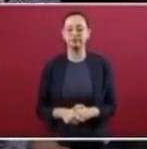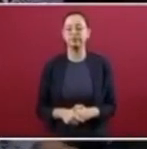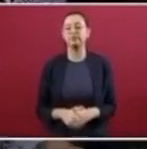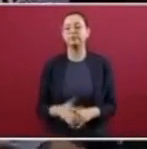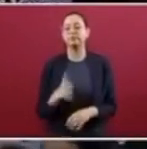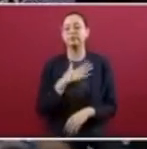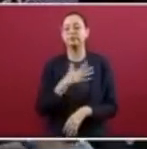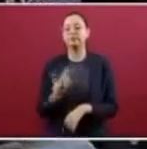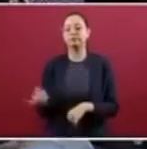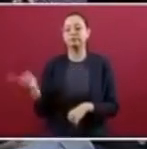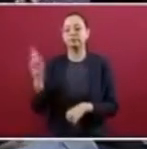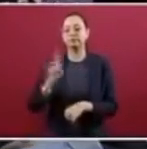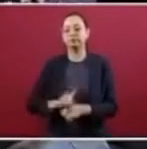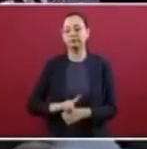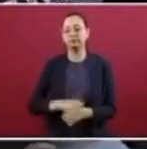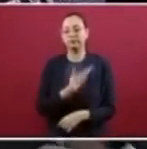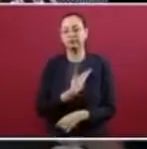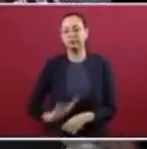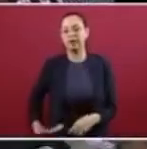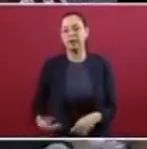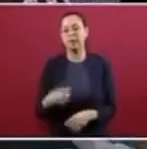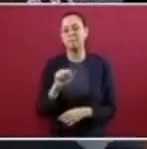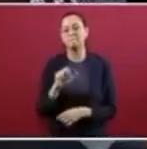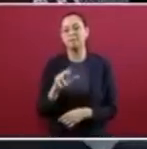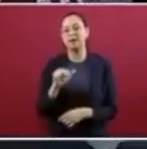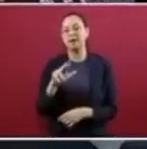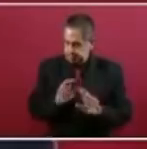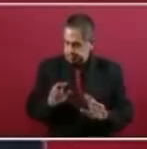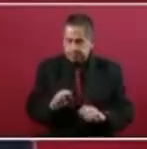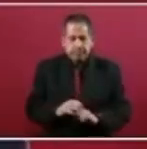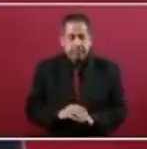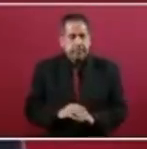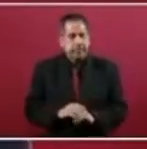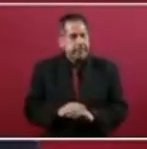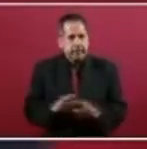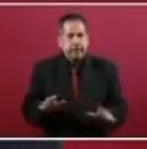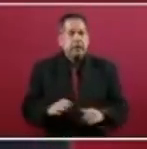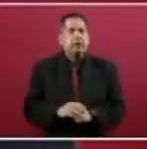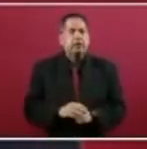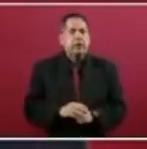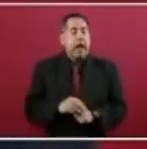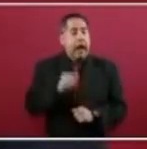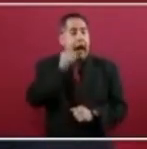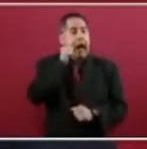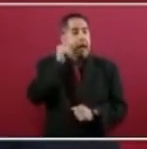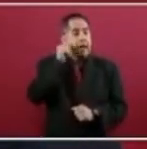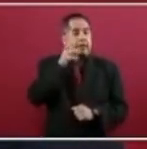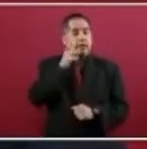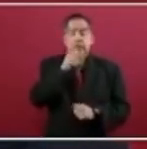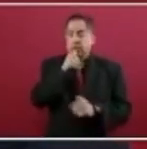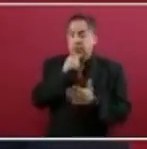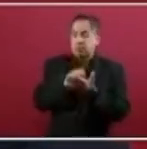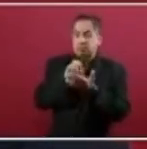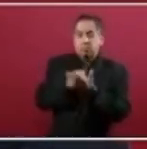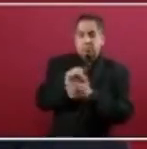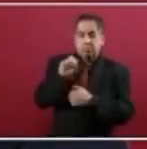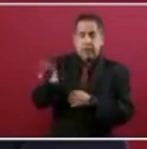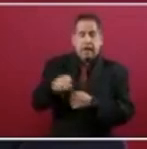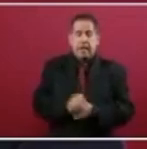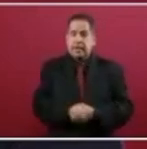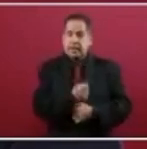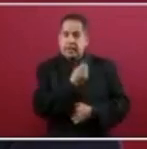República 4 ternas para integrar la Comisión Reguladora de Energía. Ayer envié las primeras